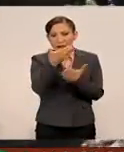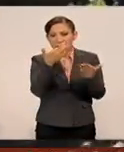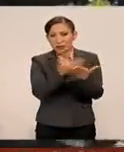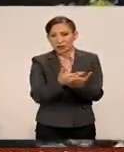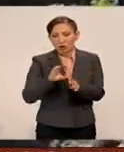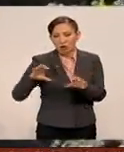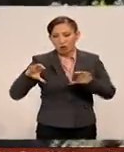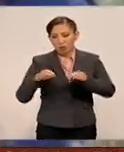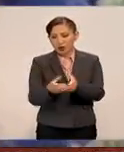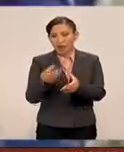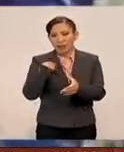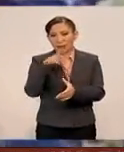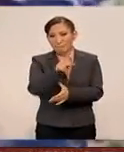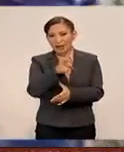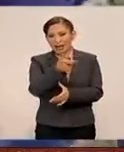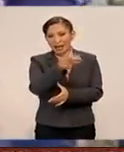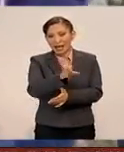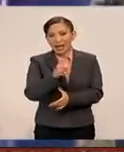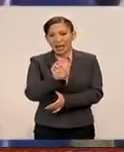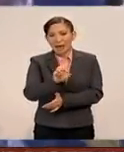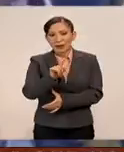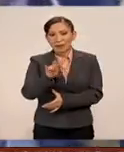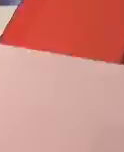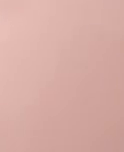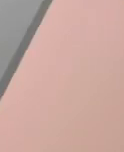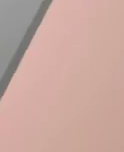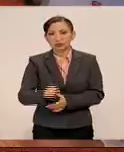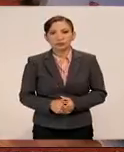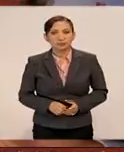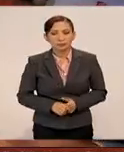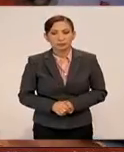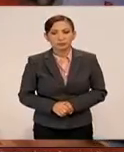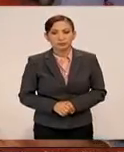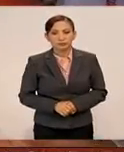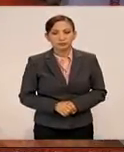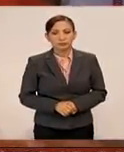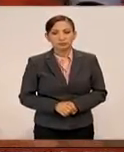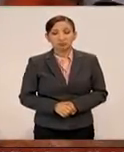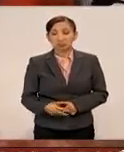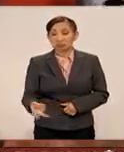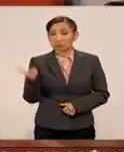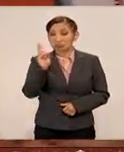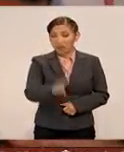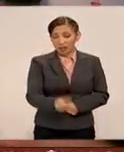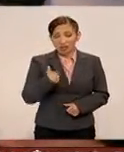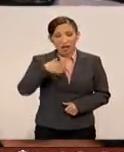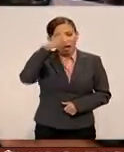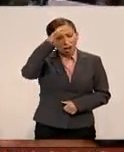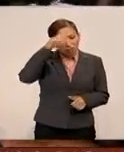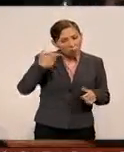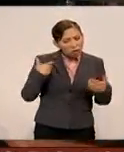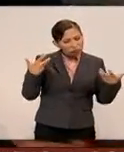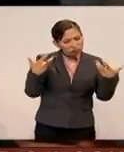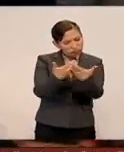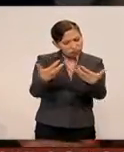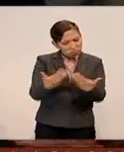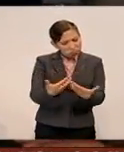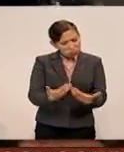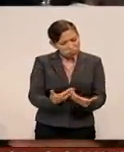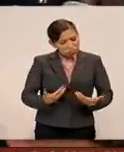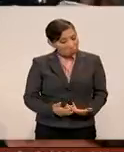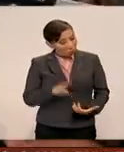la Comunidad de la PGR, Ever Betanzos. En realidad coincide de una